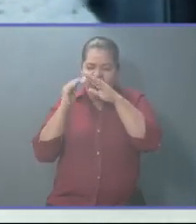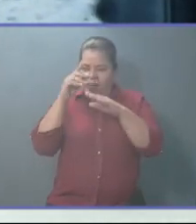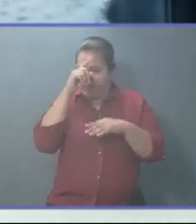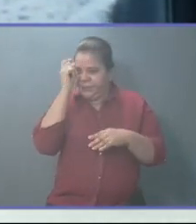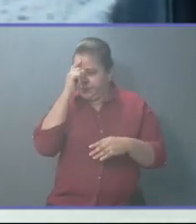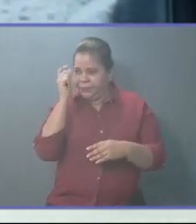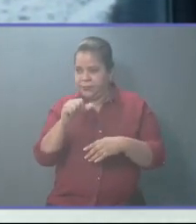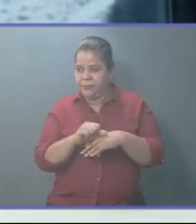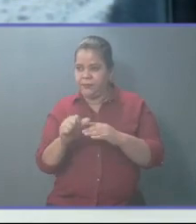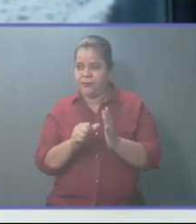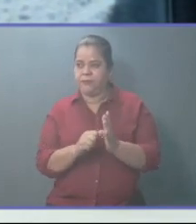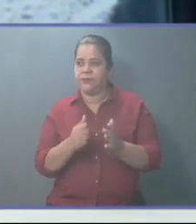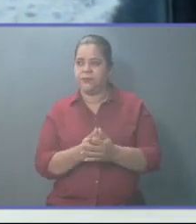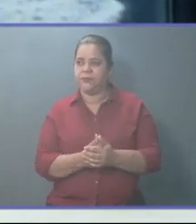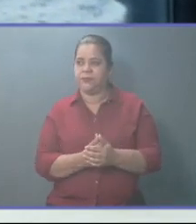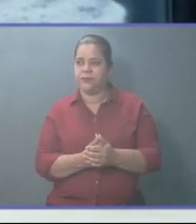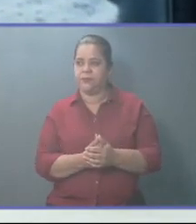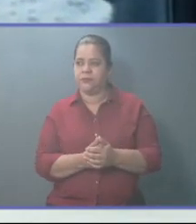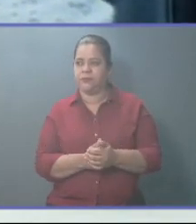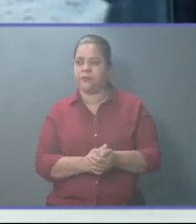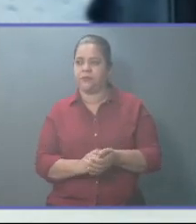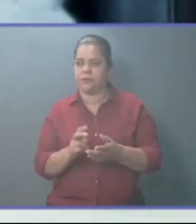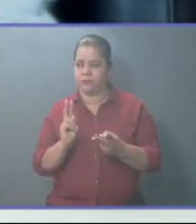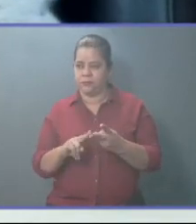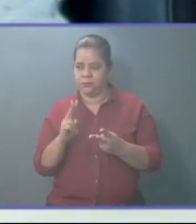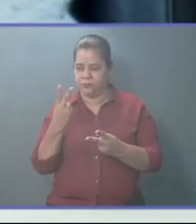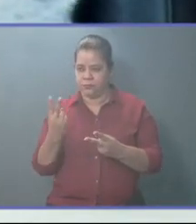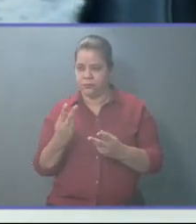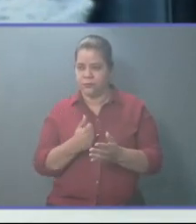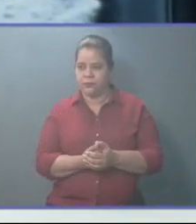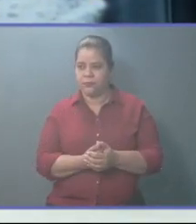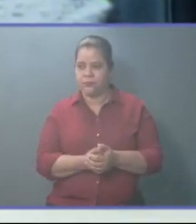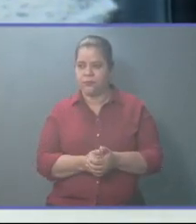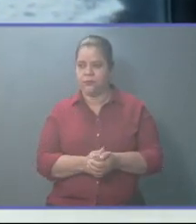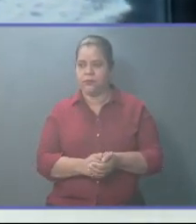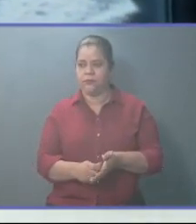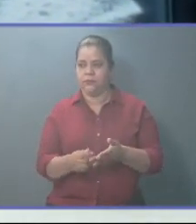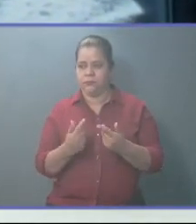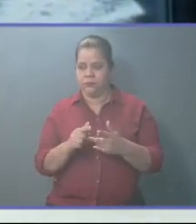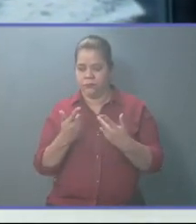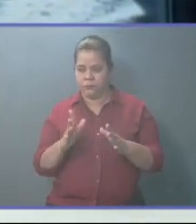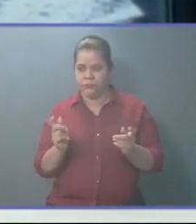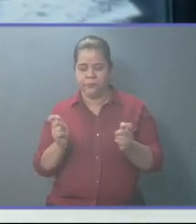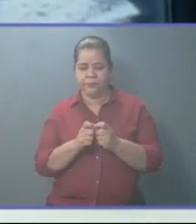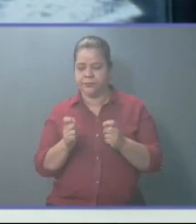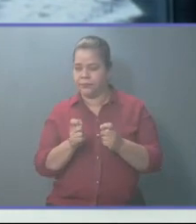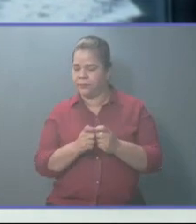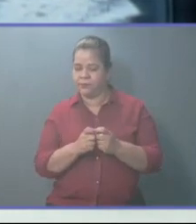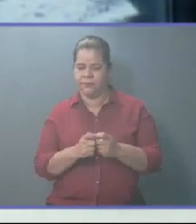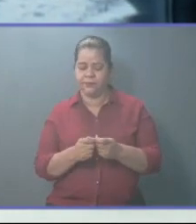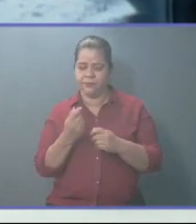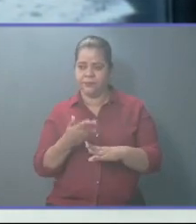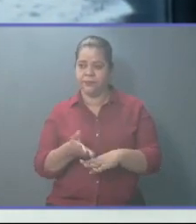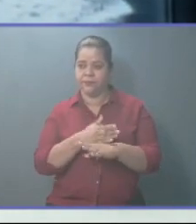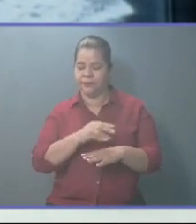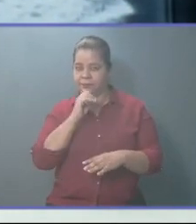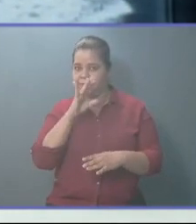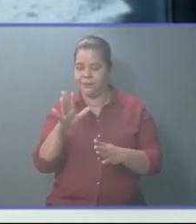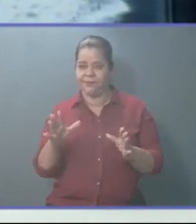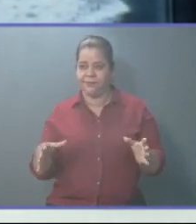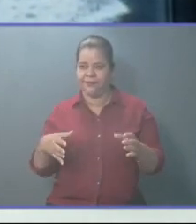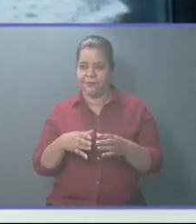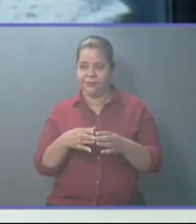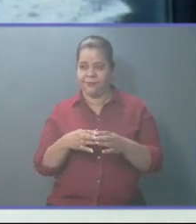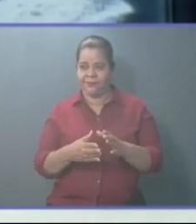operativos. Ya el segundo, este de ustedes, es justamente lo que dice la palabra,